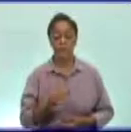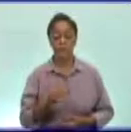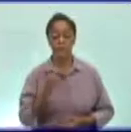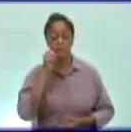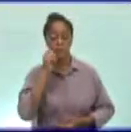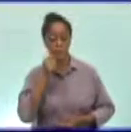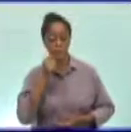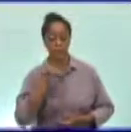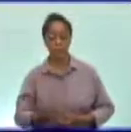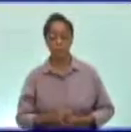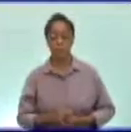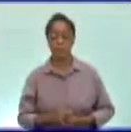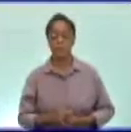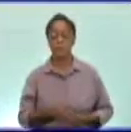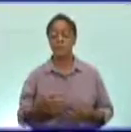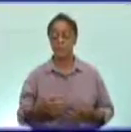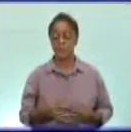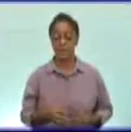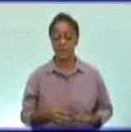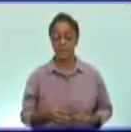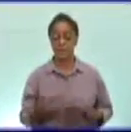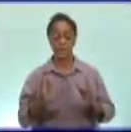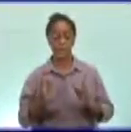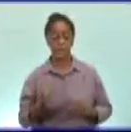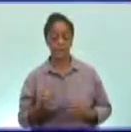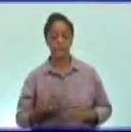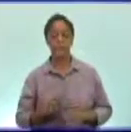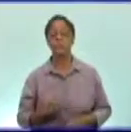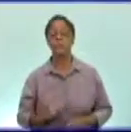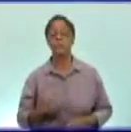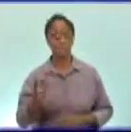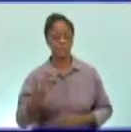hombre pertenecen al reino de